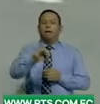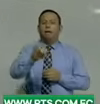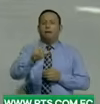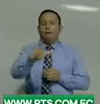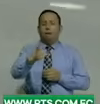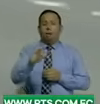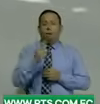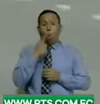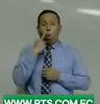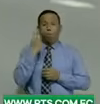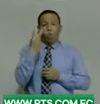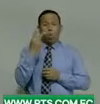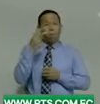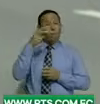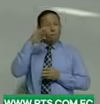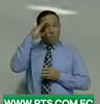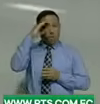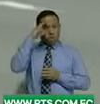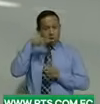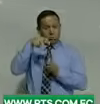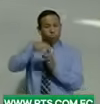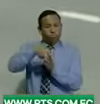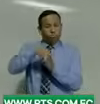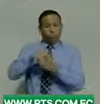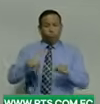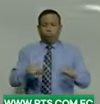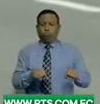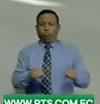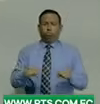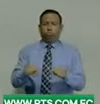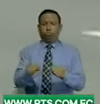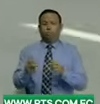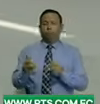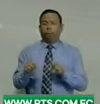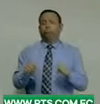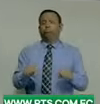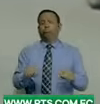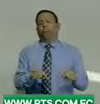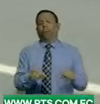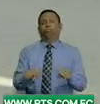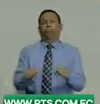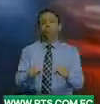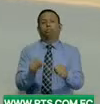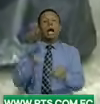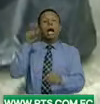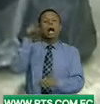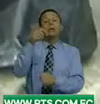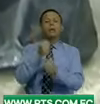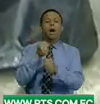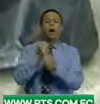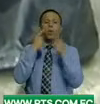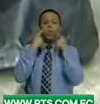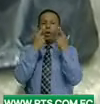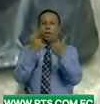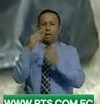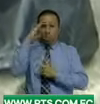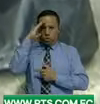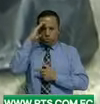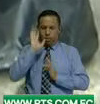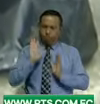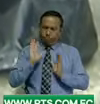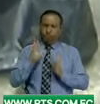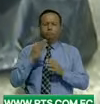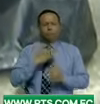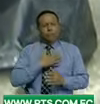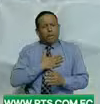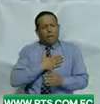policías viajaban en una motocicleta y se dirigían al distrito policial, donde laboraban. Lamentablemente,